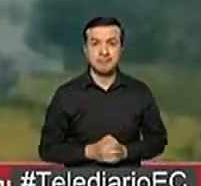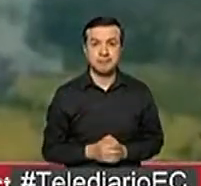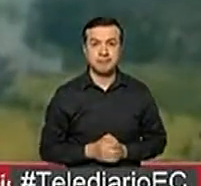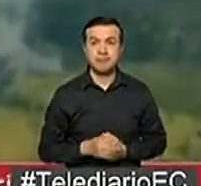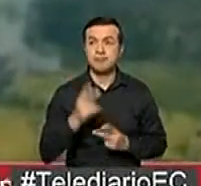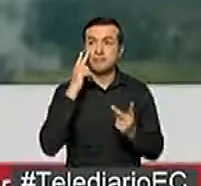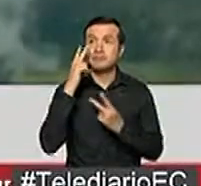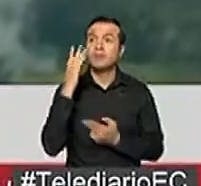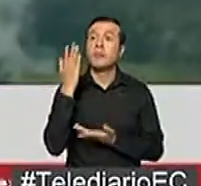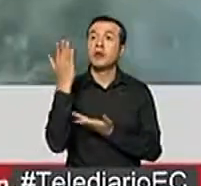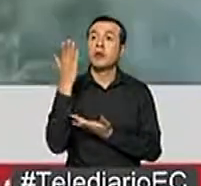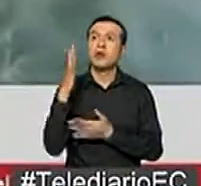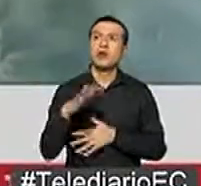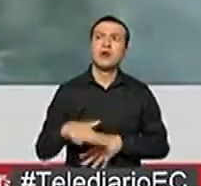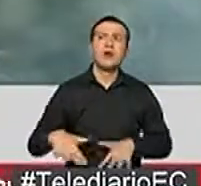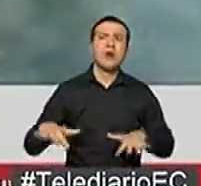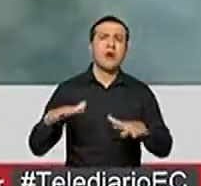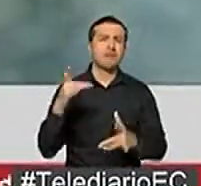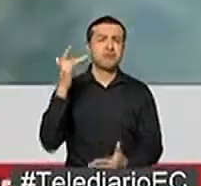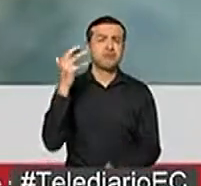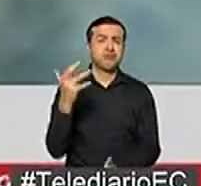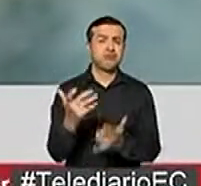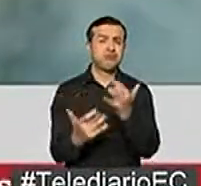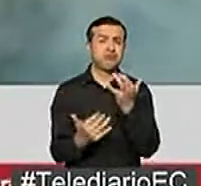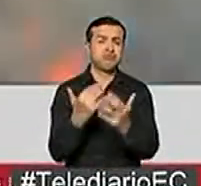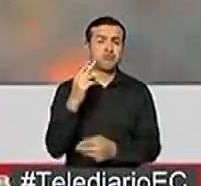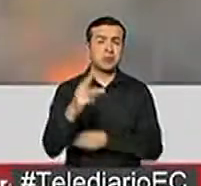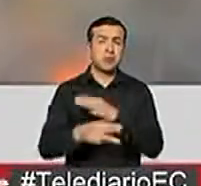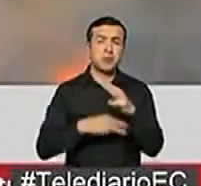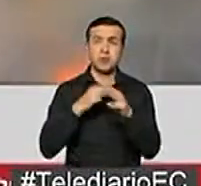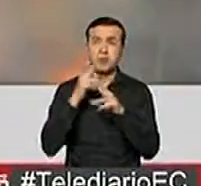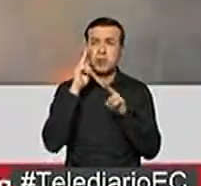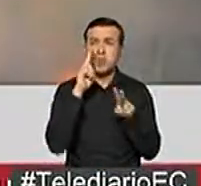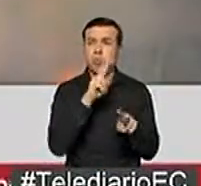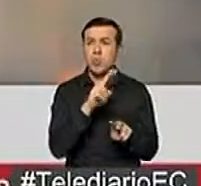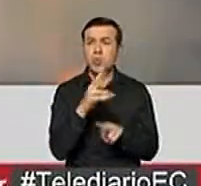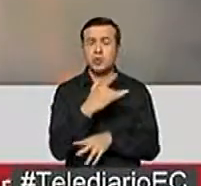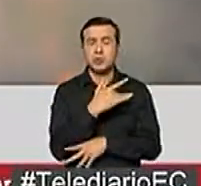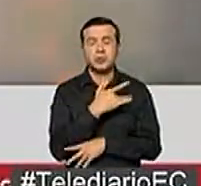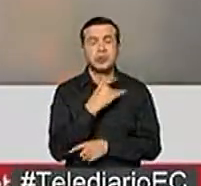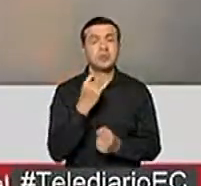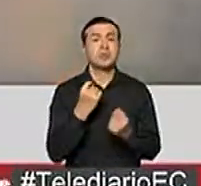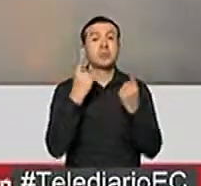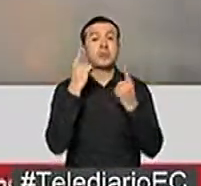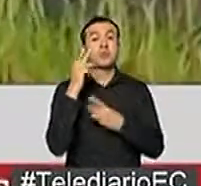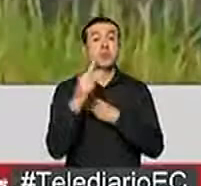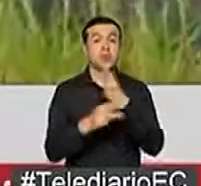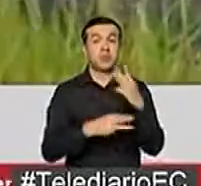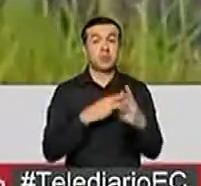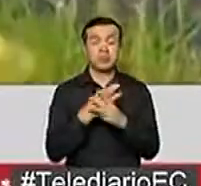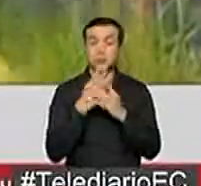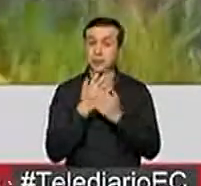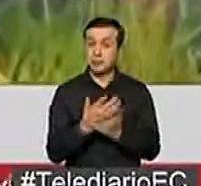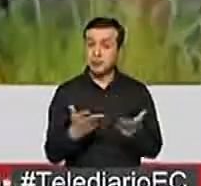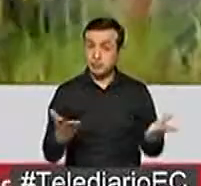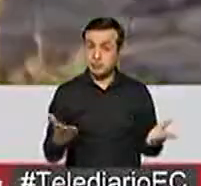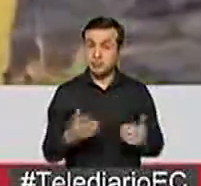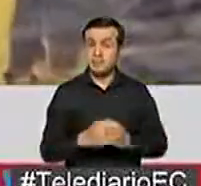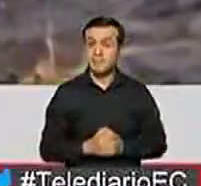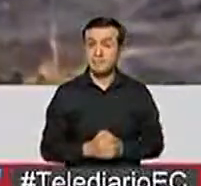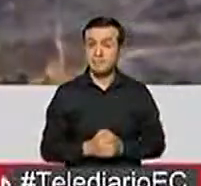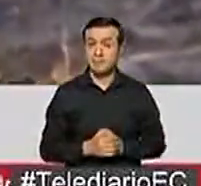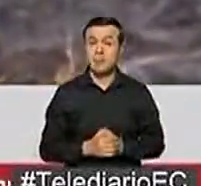Las imágenes de la Amazonía en llamas han dado la vuelta al mundo y han generado una gran alarma mundial.